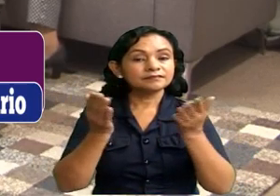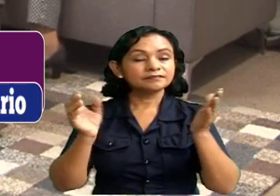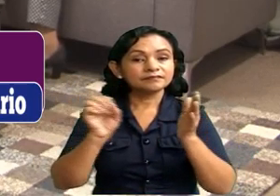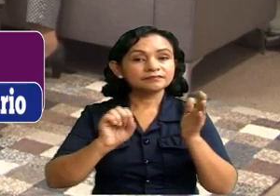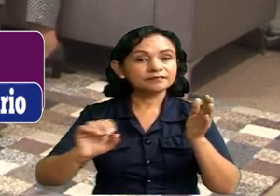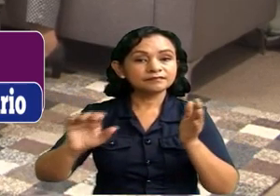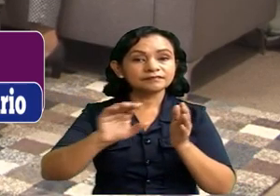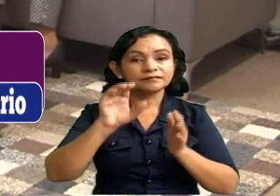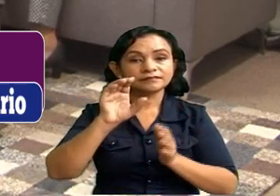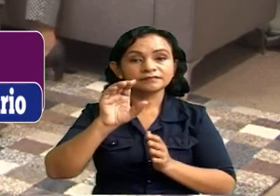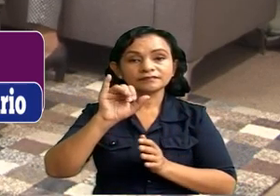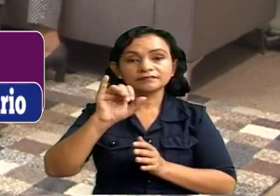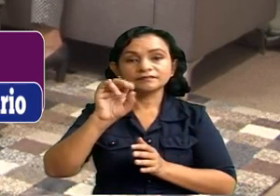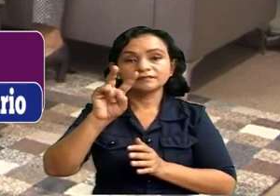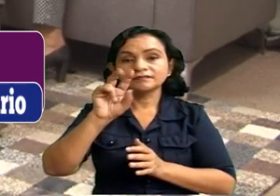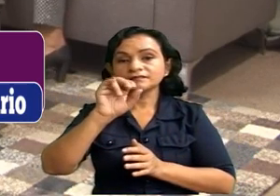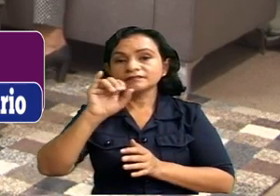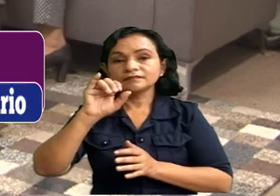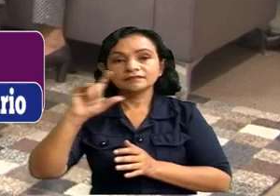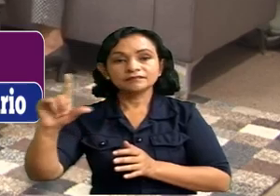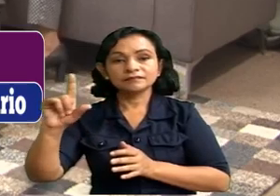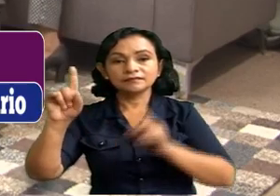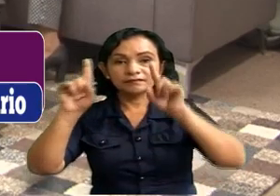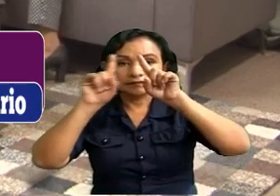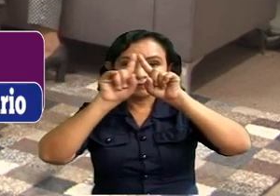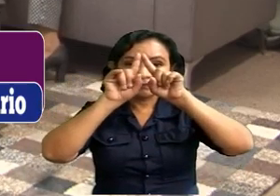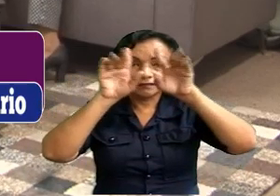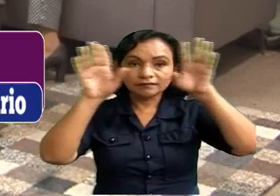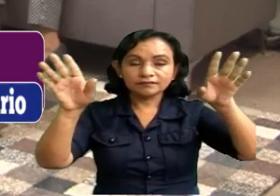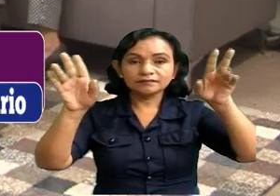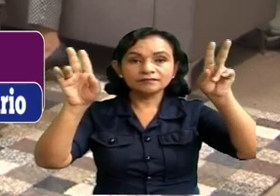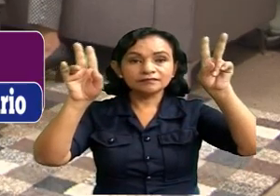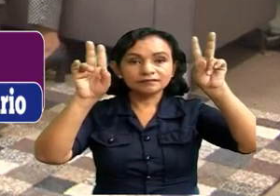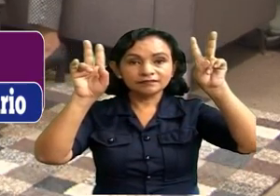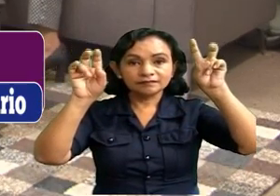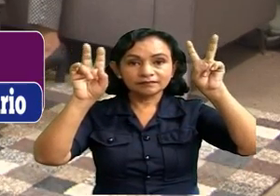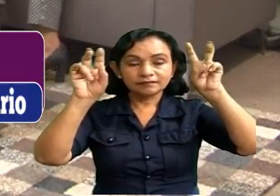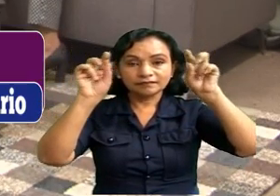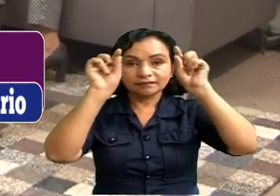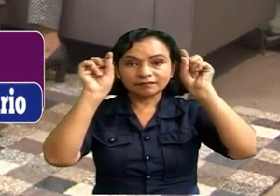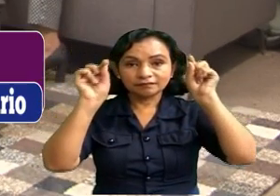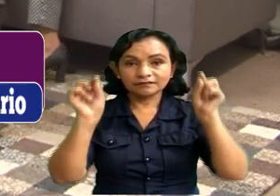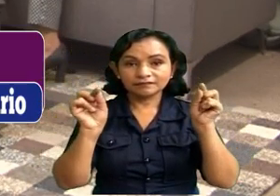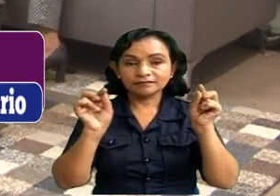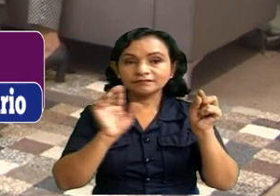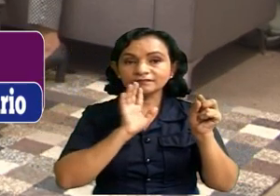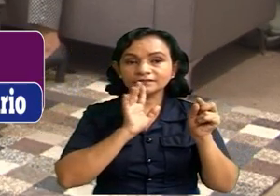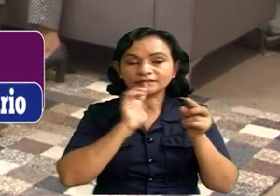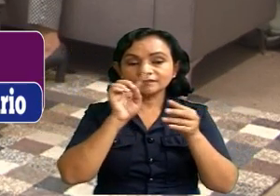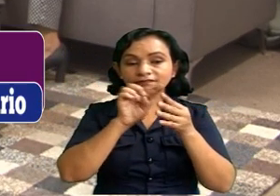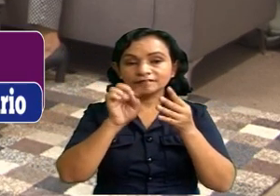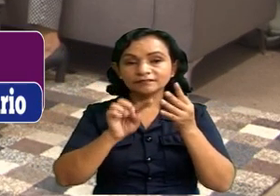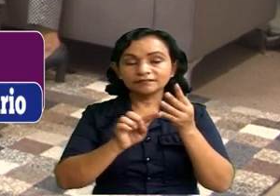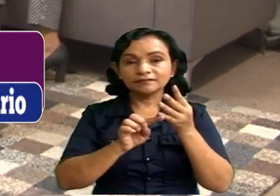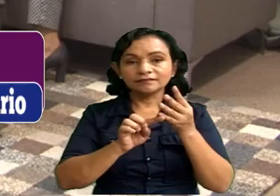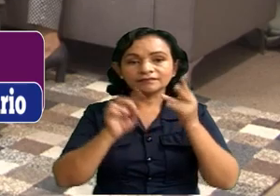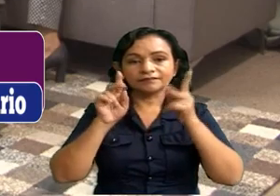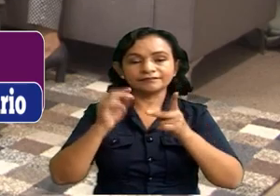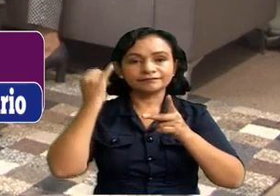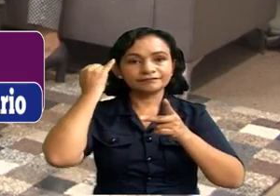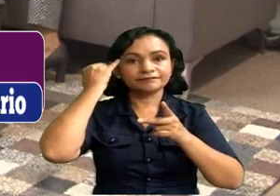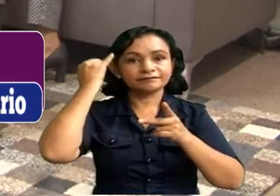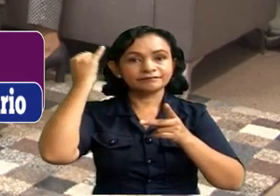civil. La sociedad civil que él la deja muy clara, entre comillas, porque la sociedad civil está compuesta por intelectuales, que